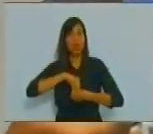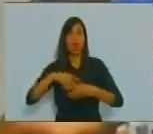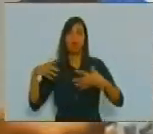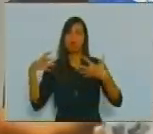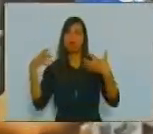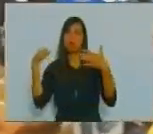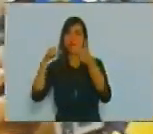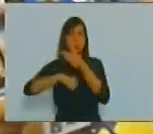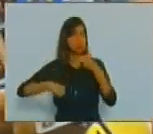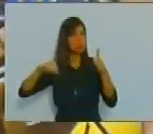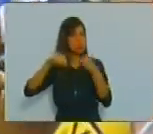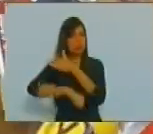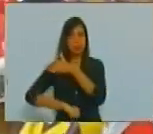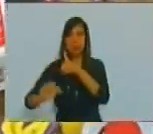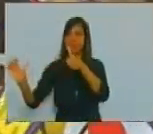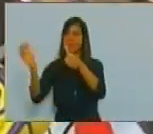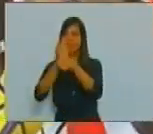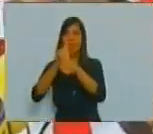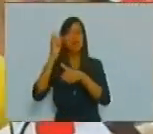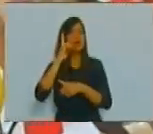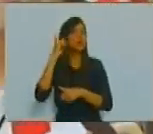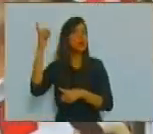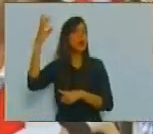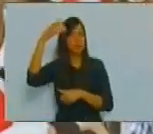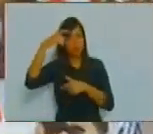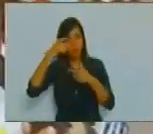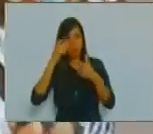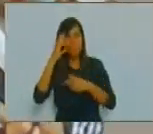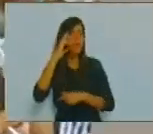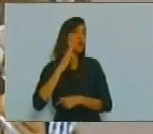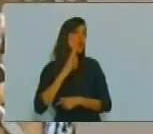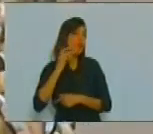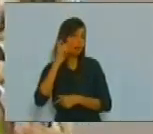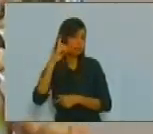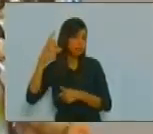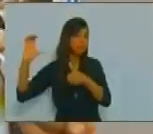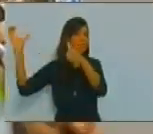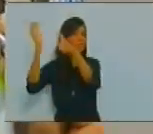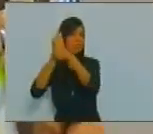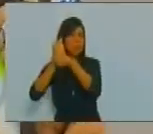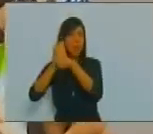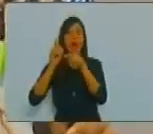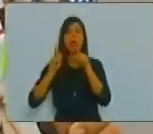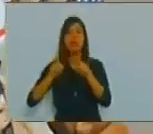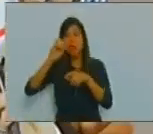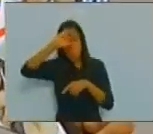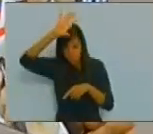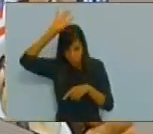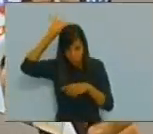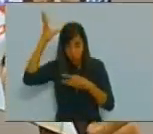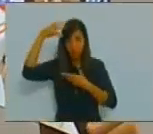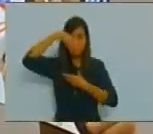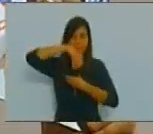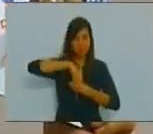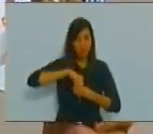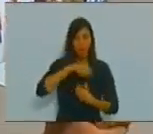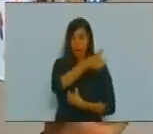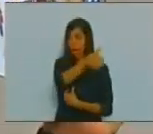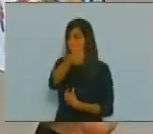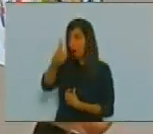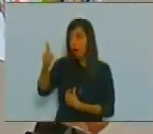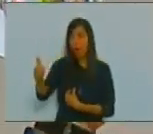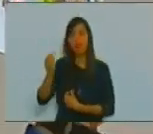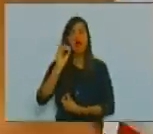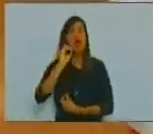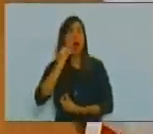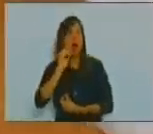por los pueblos y las ideas de Bolívar y las ideas de liberación. Ahí está Robert, en los constituyentes,